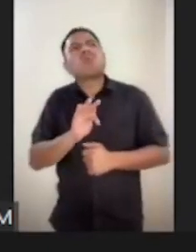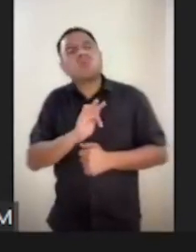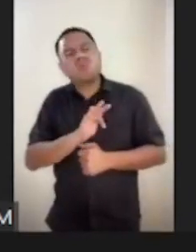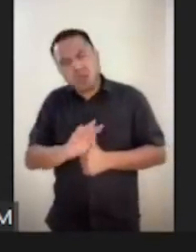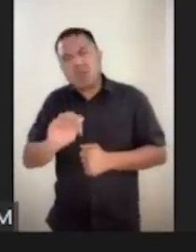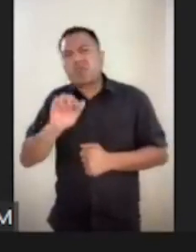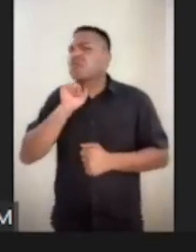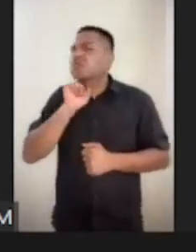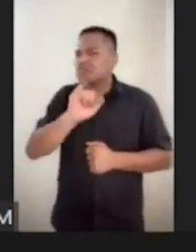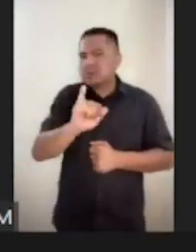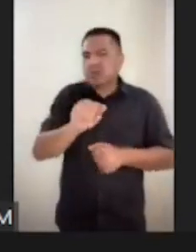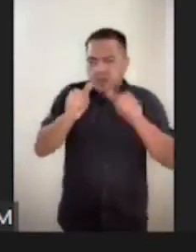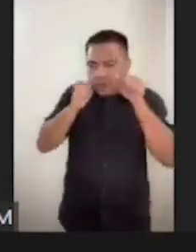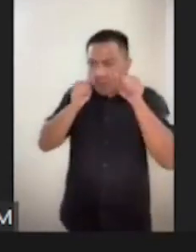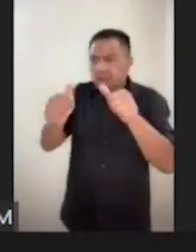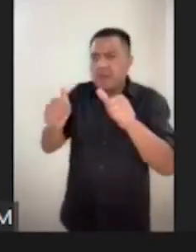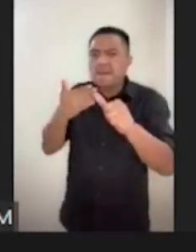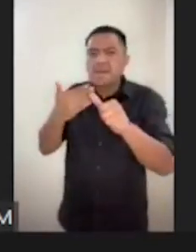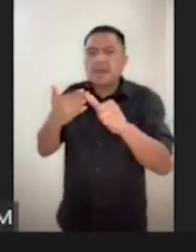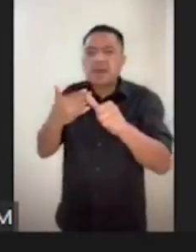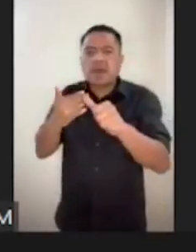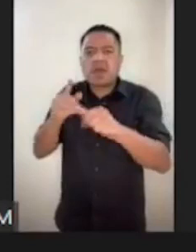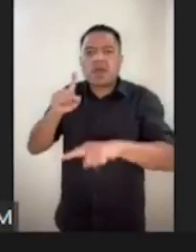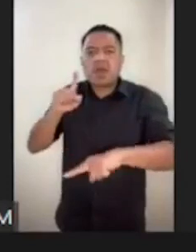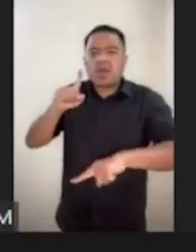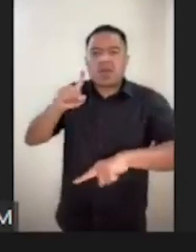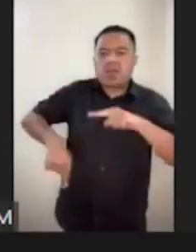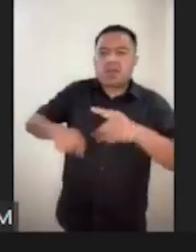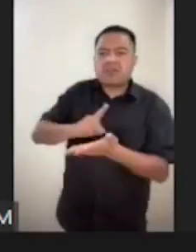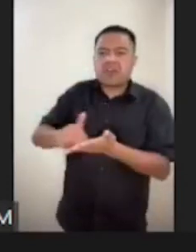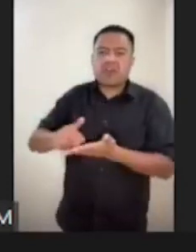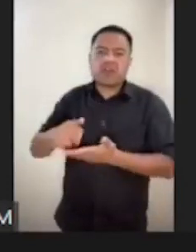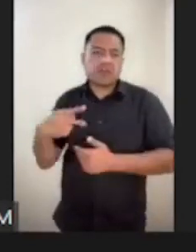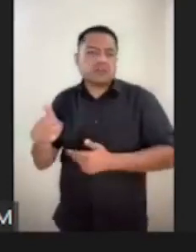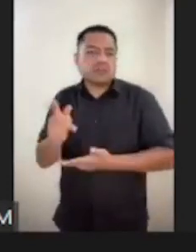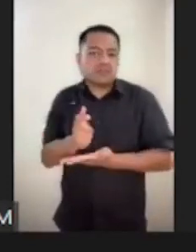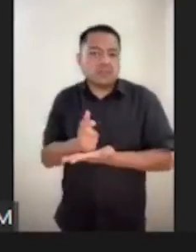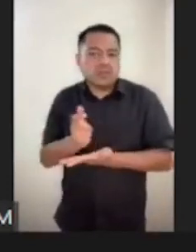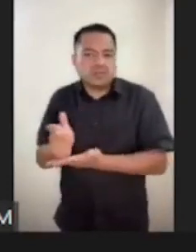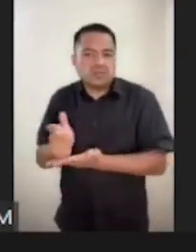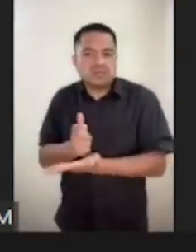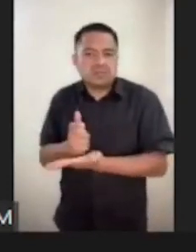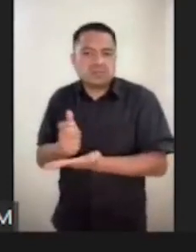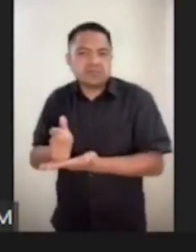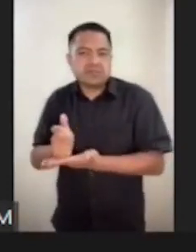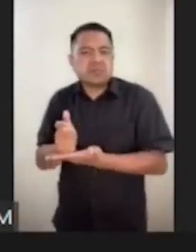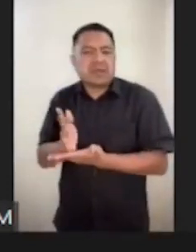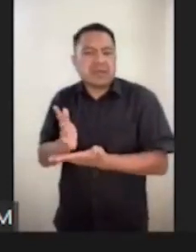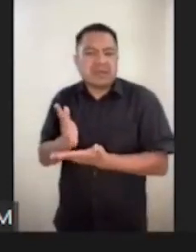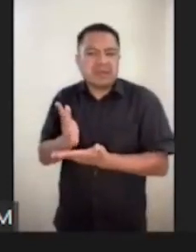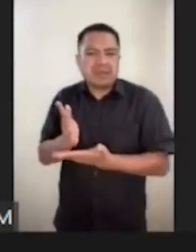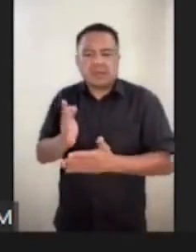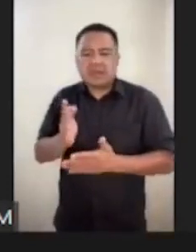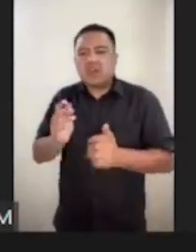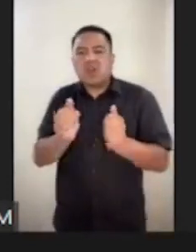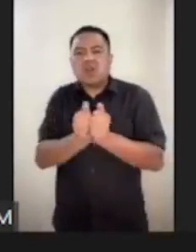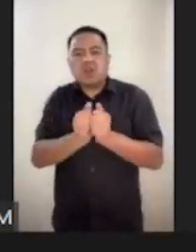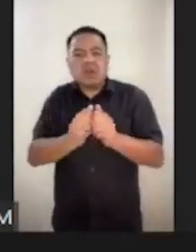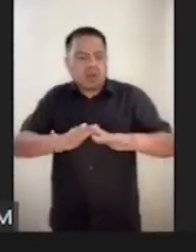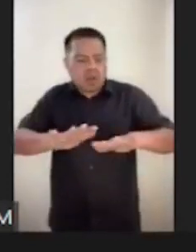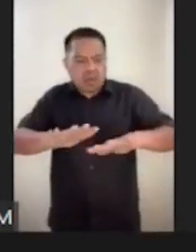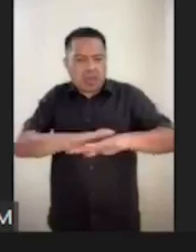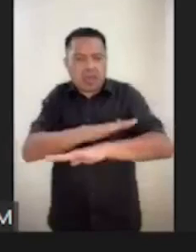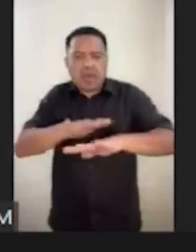de atender la vulneración a ese derecho de pago de remuneraciones ante un cambio